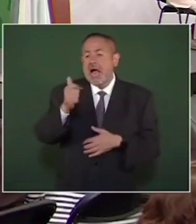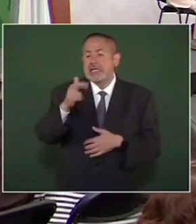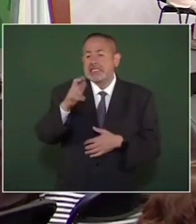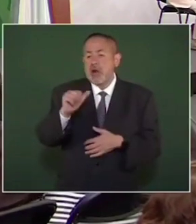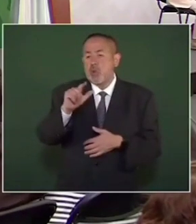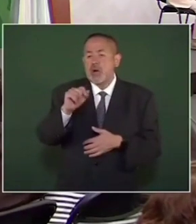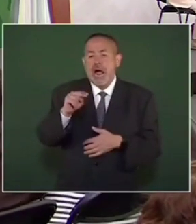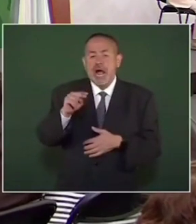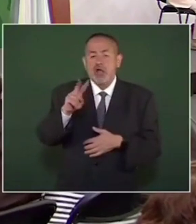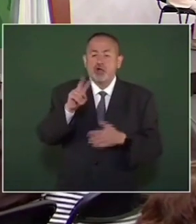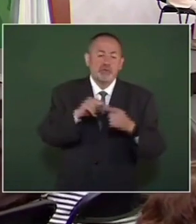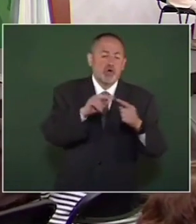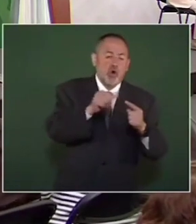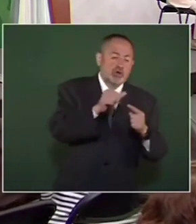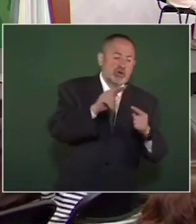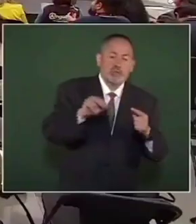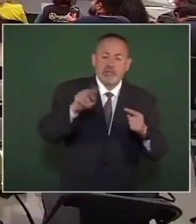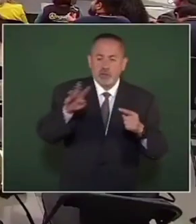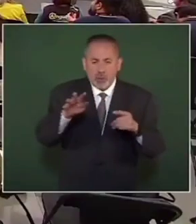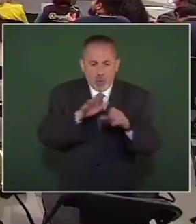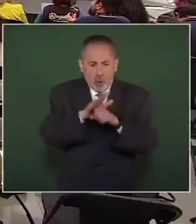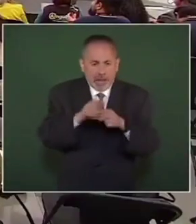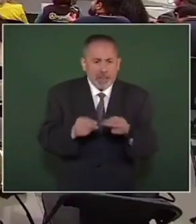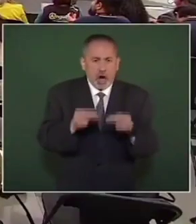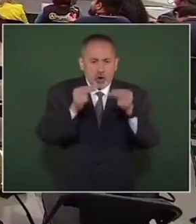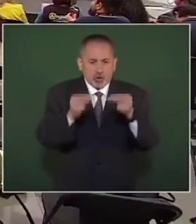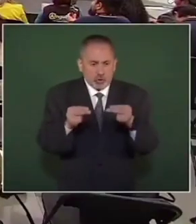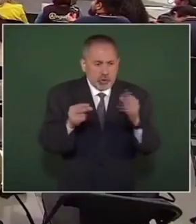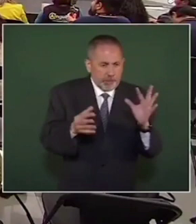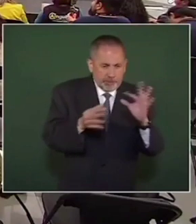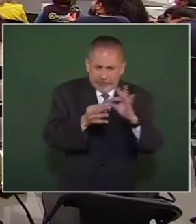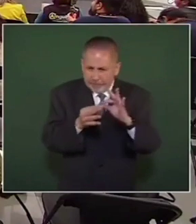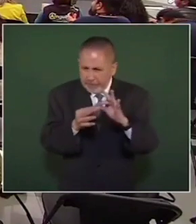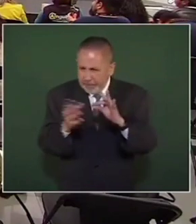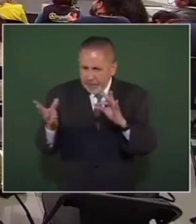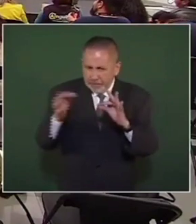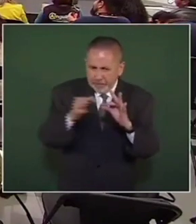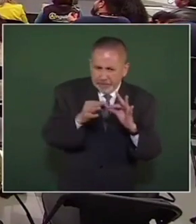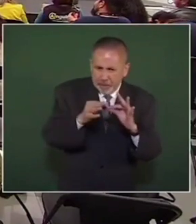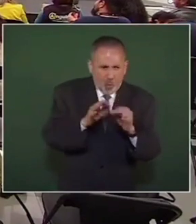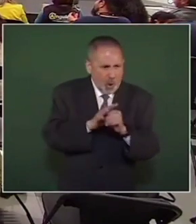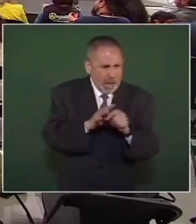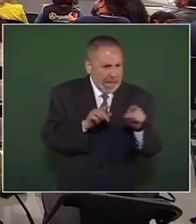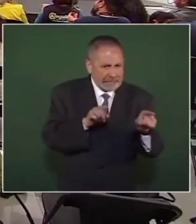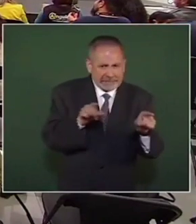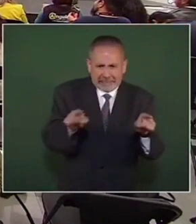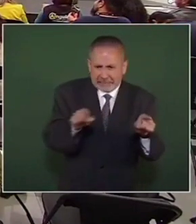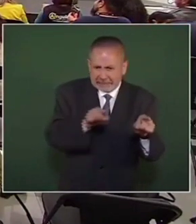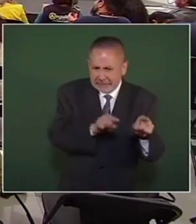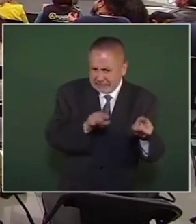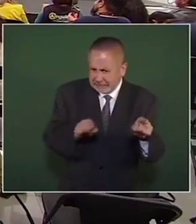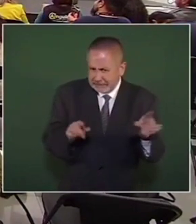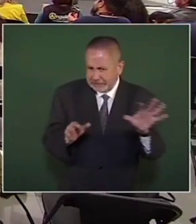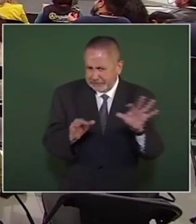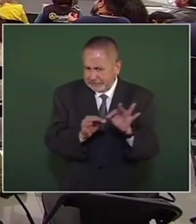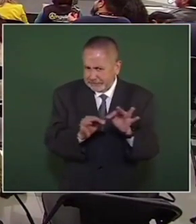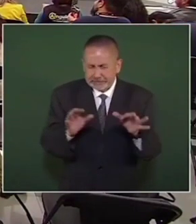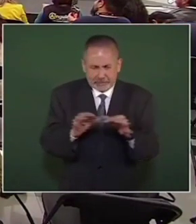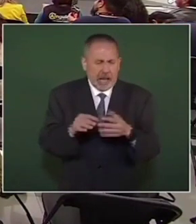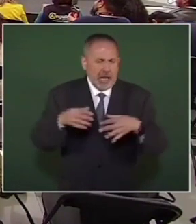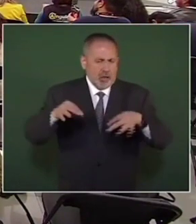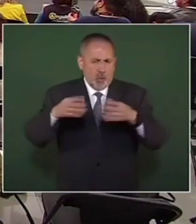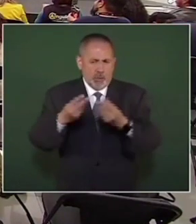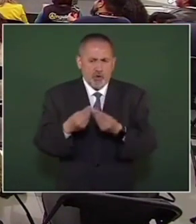2011 2011-2019 y que también va a ser entregado este a ustedes ahora el